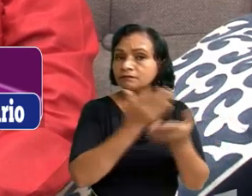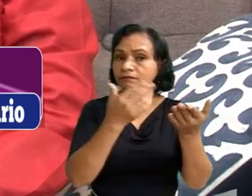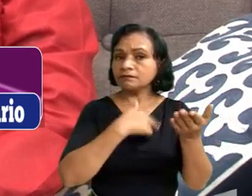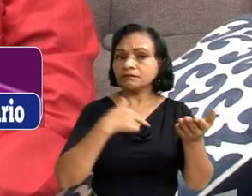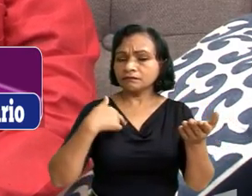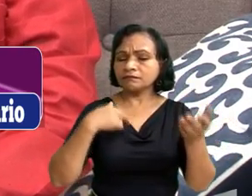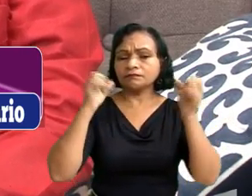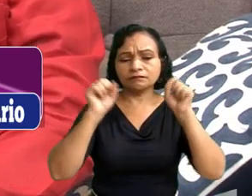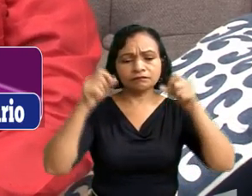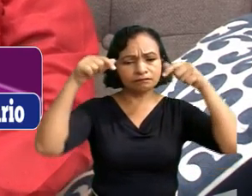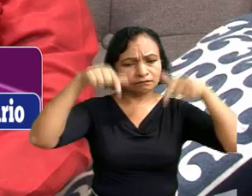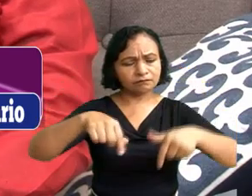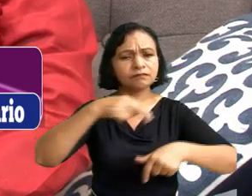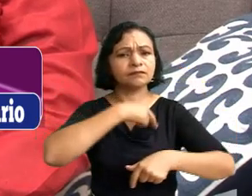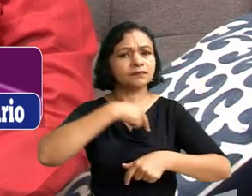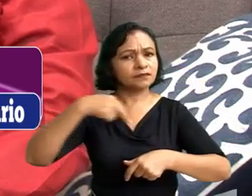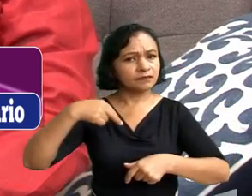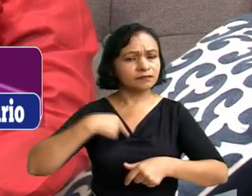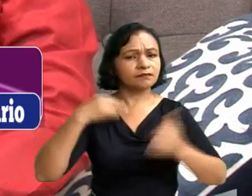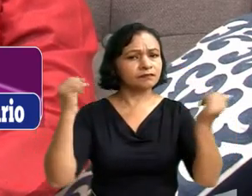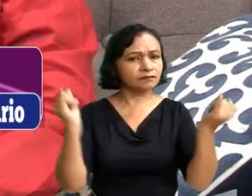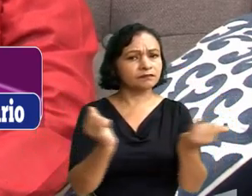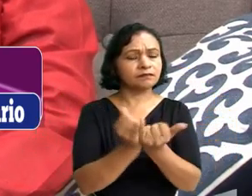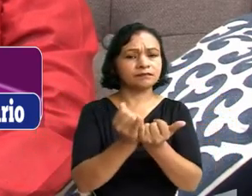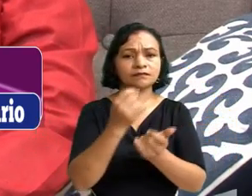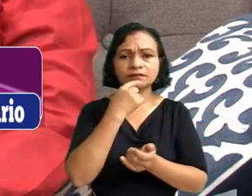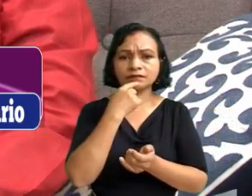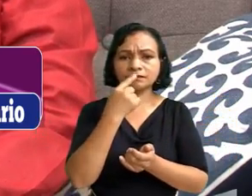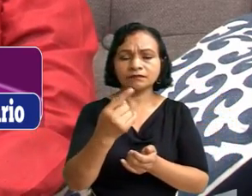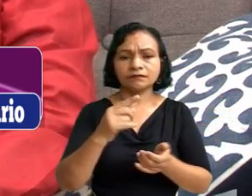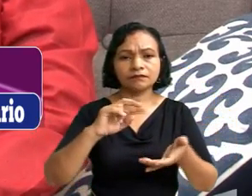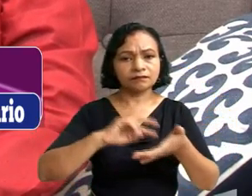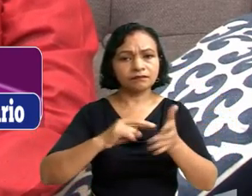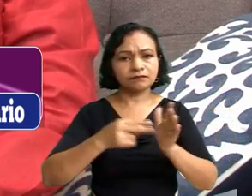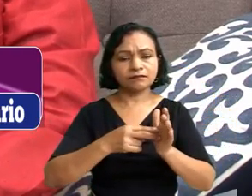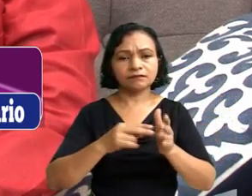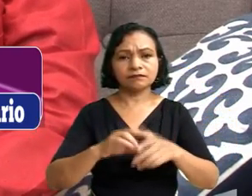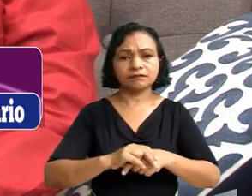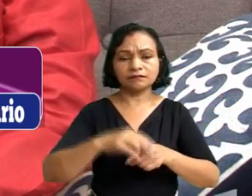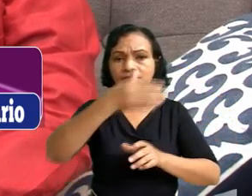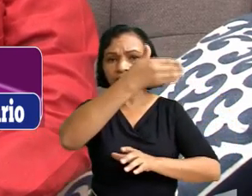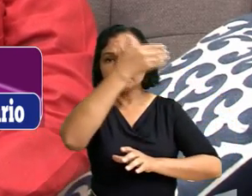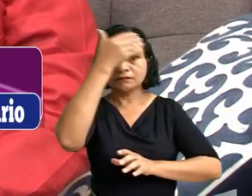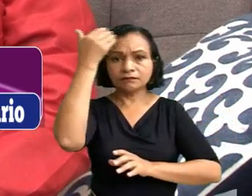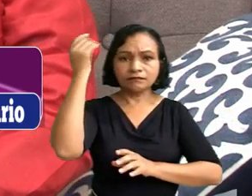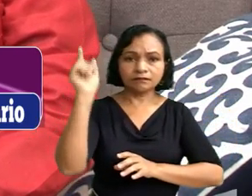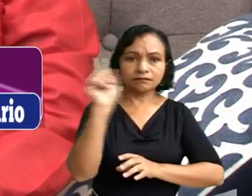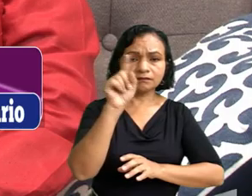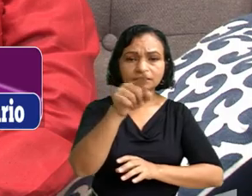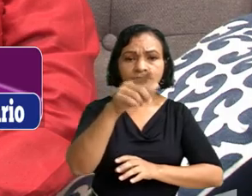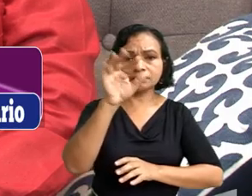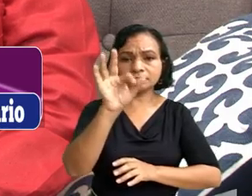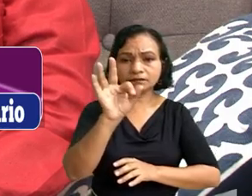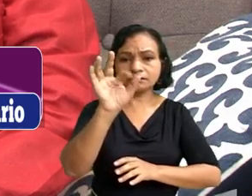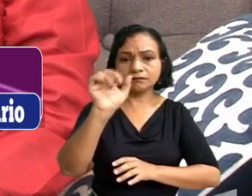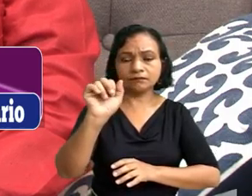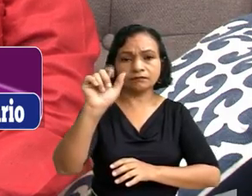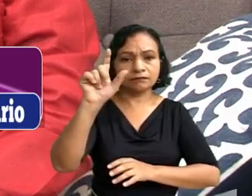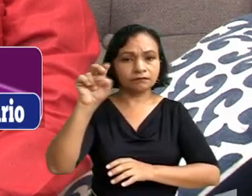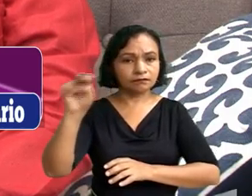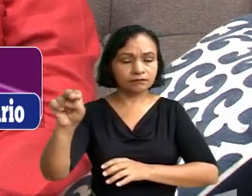lo hemos hecho ahora es decir no te olvides que en frente sandinista buscamos